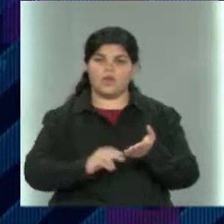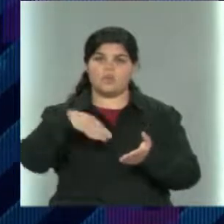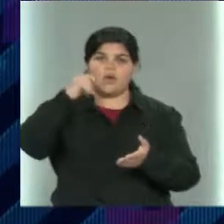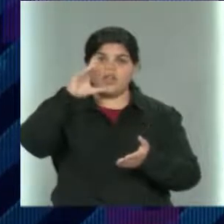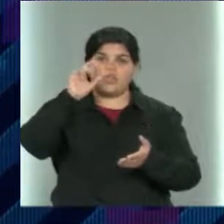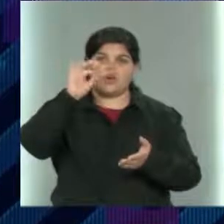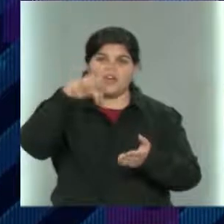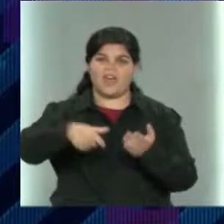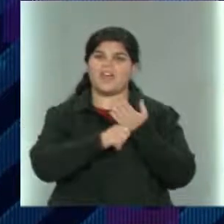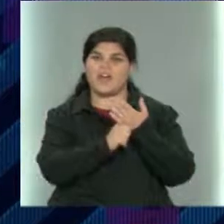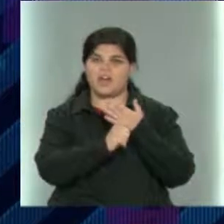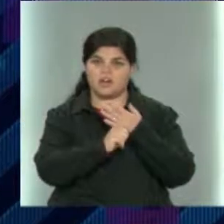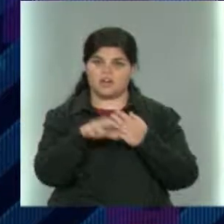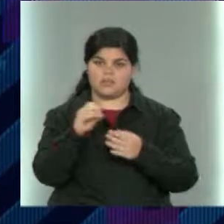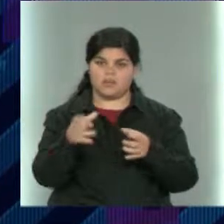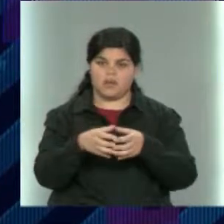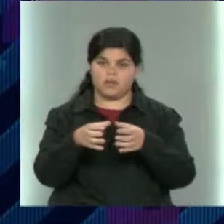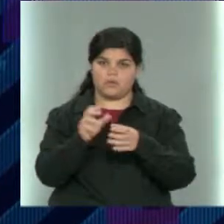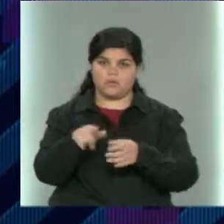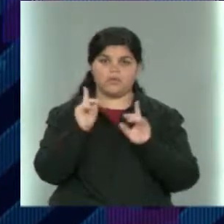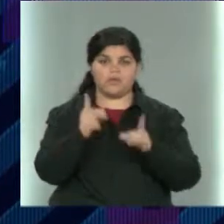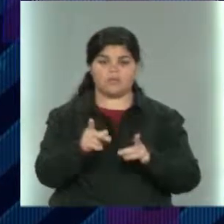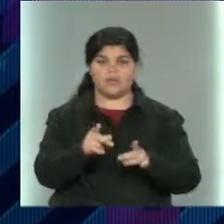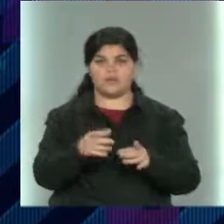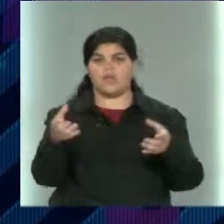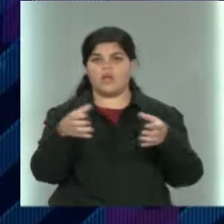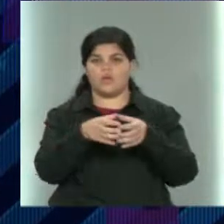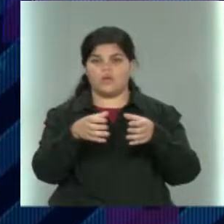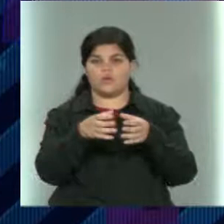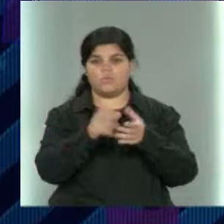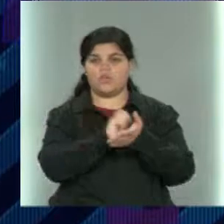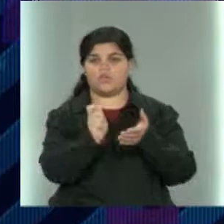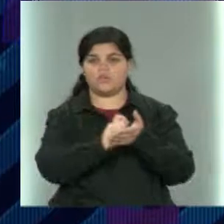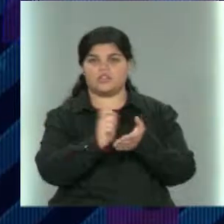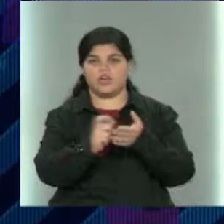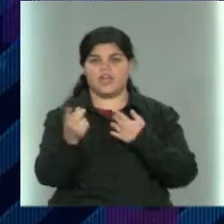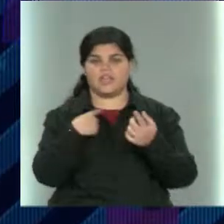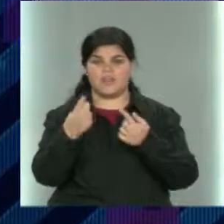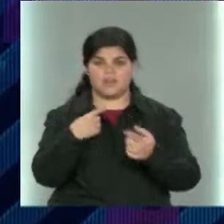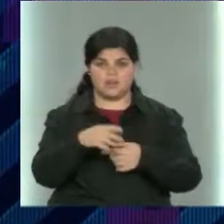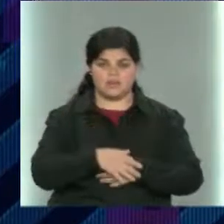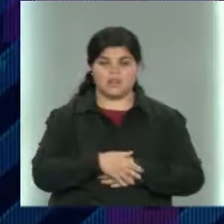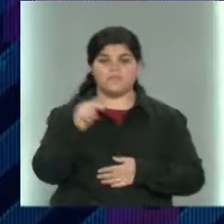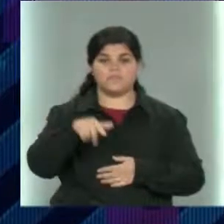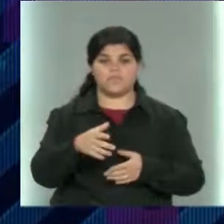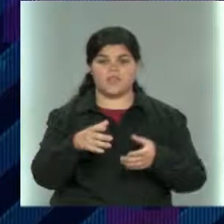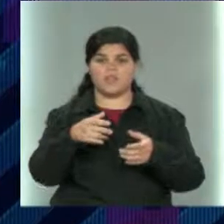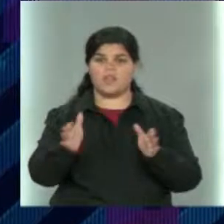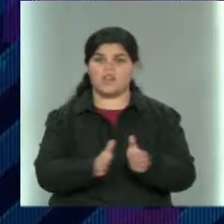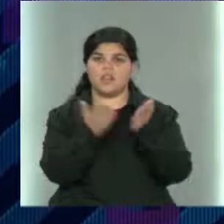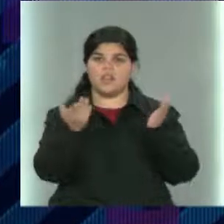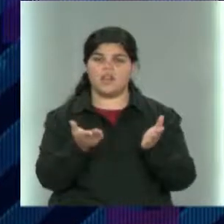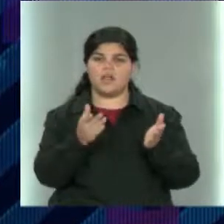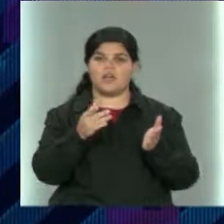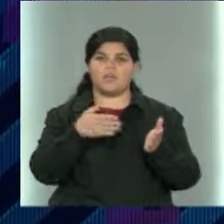es miembro del Encuentro Nacional de Escritores Itinerantes. Publicó los libros Vidrio Molido en el año